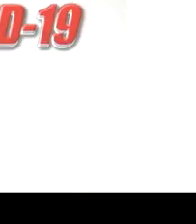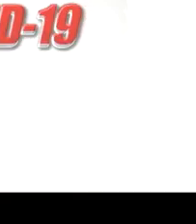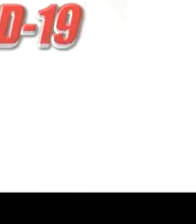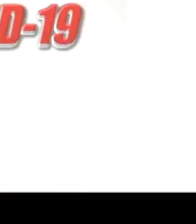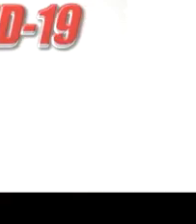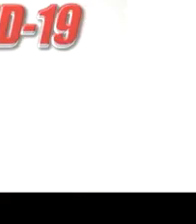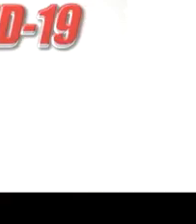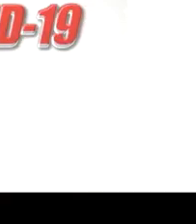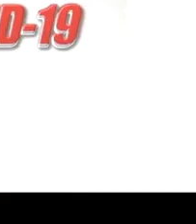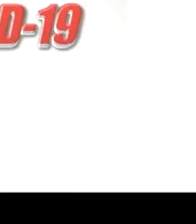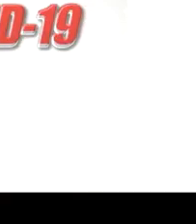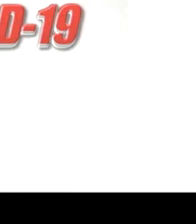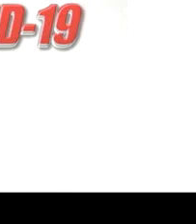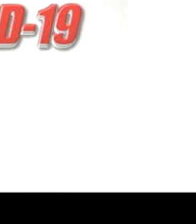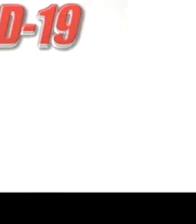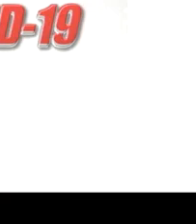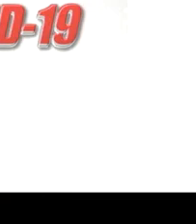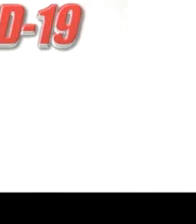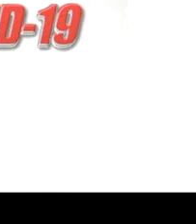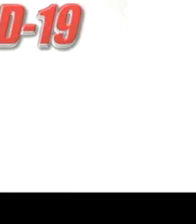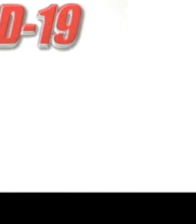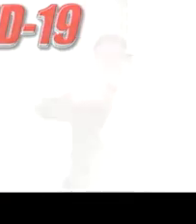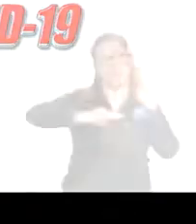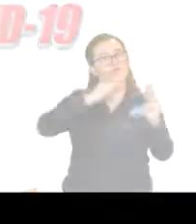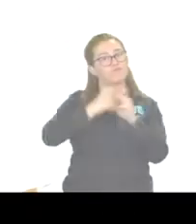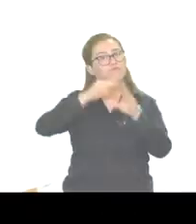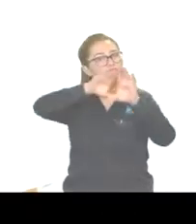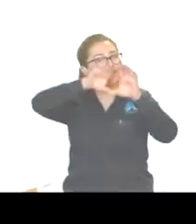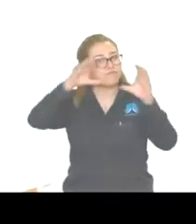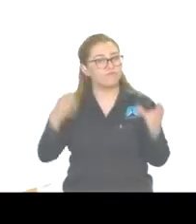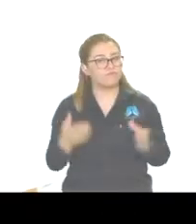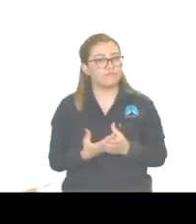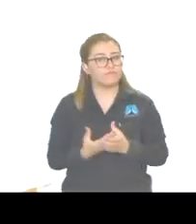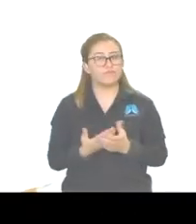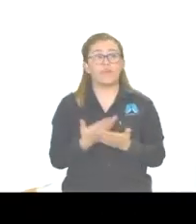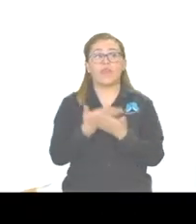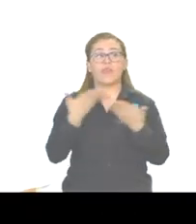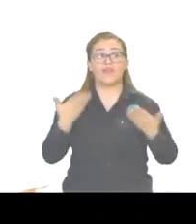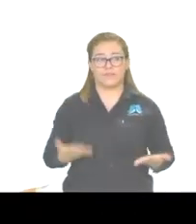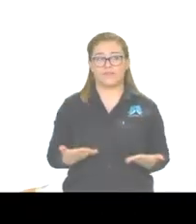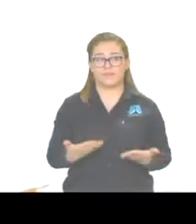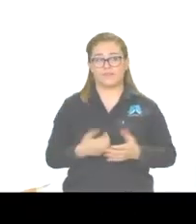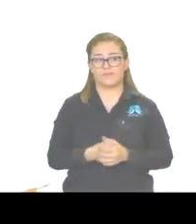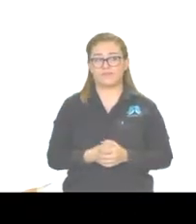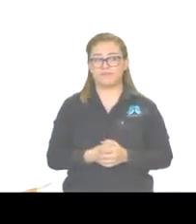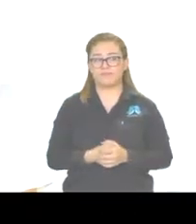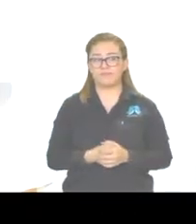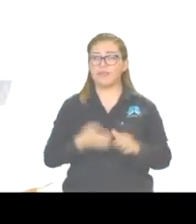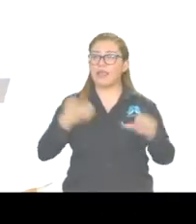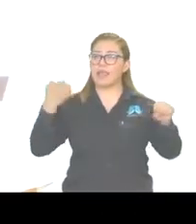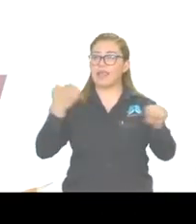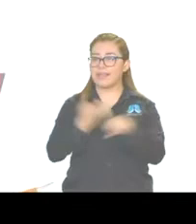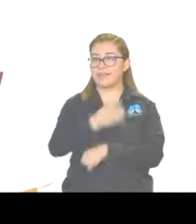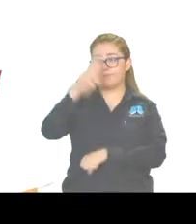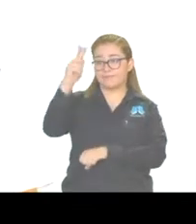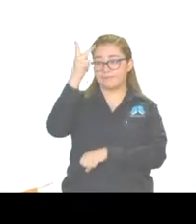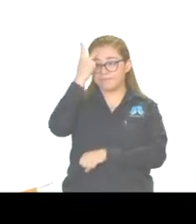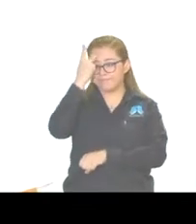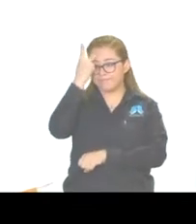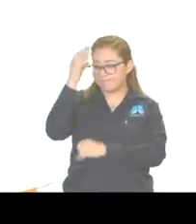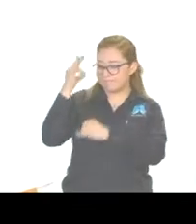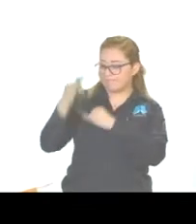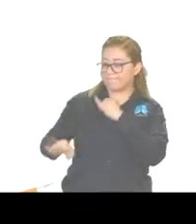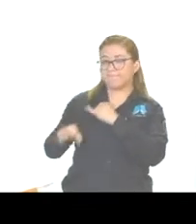actualización COVID-19 San Luis Potosí. Pasamos a la parte del estado. En los